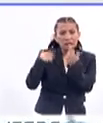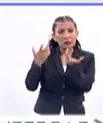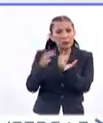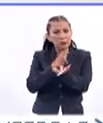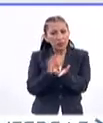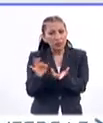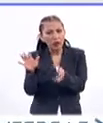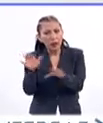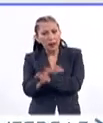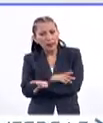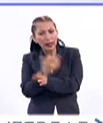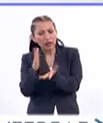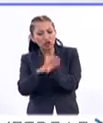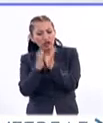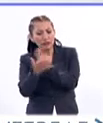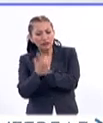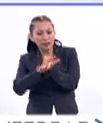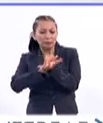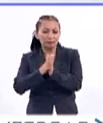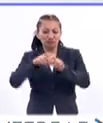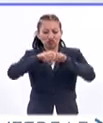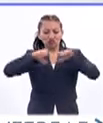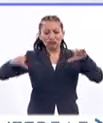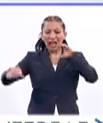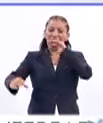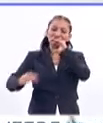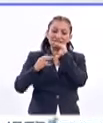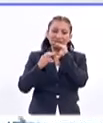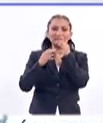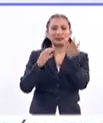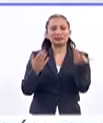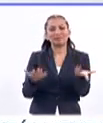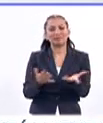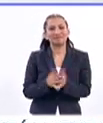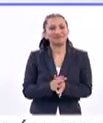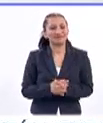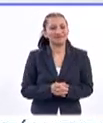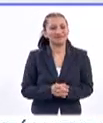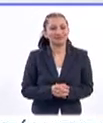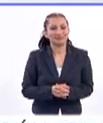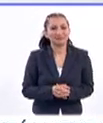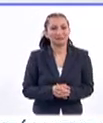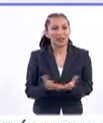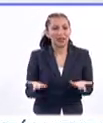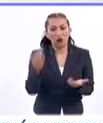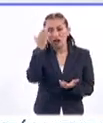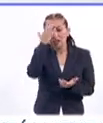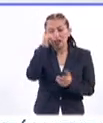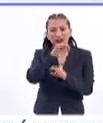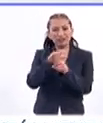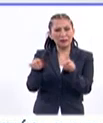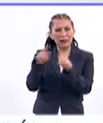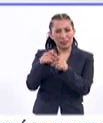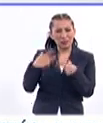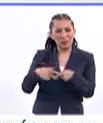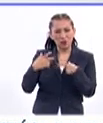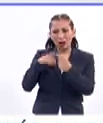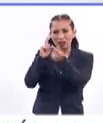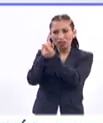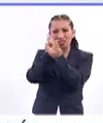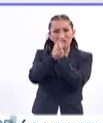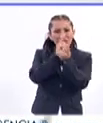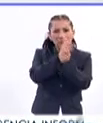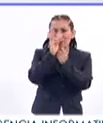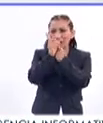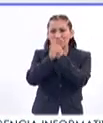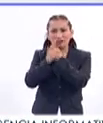que podías cambiar las tortillas por las baguettes y el pan chocolate, y pues que conociste a todas estas personas diferentes, de